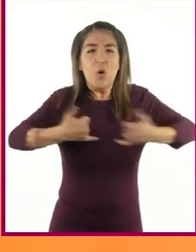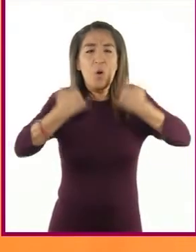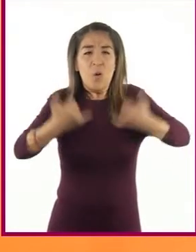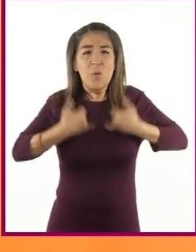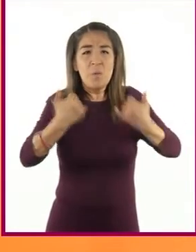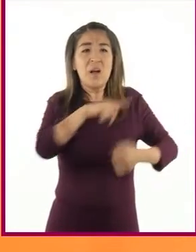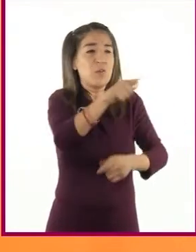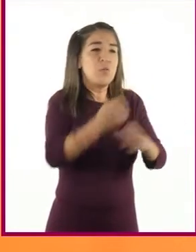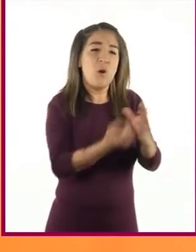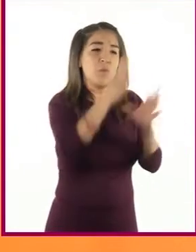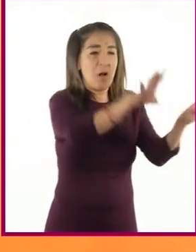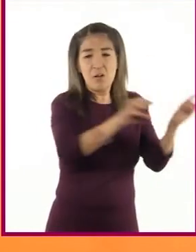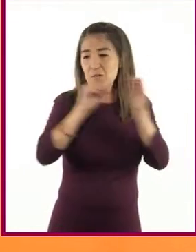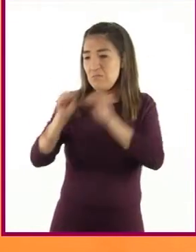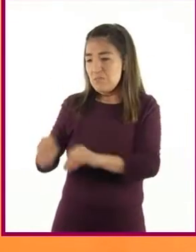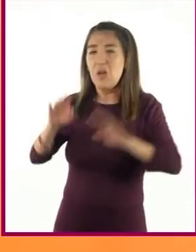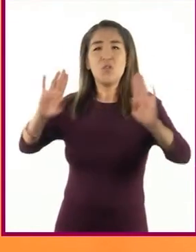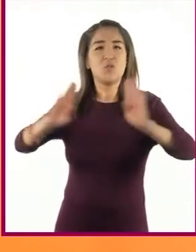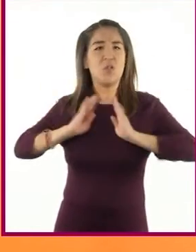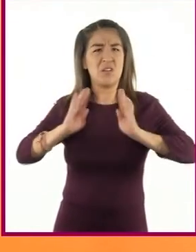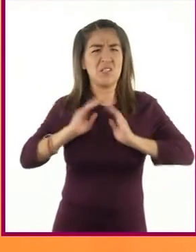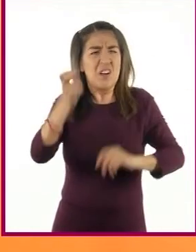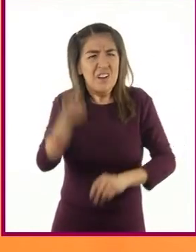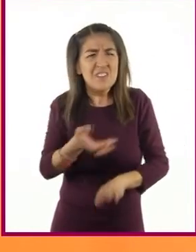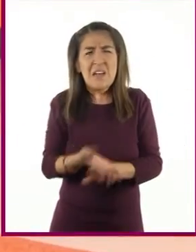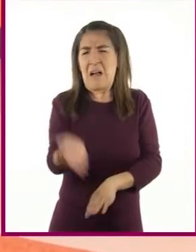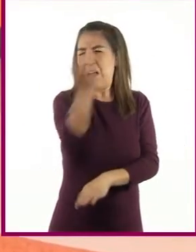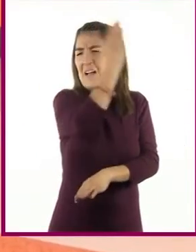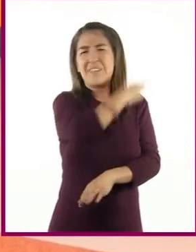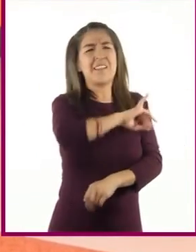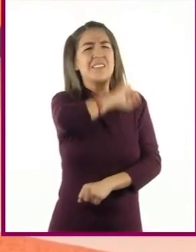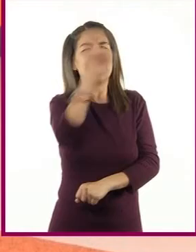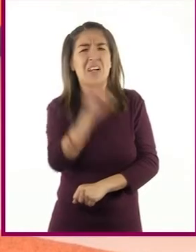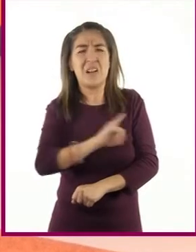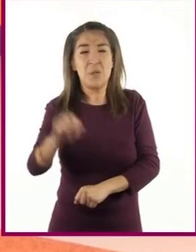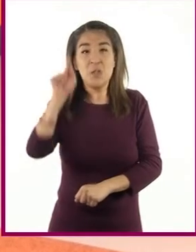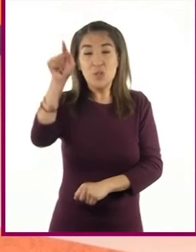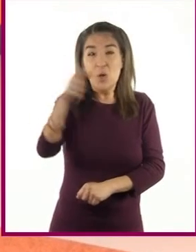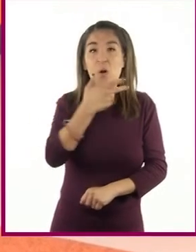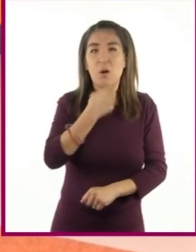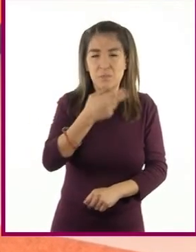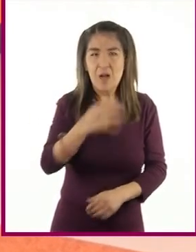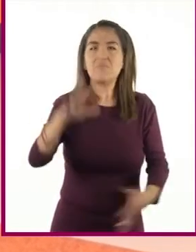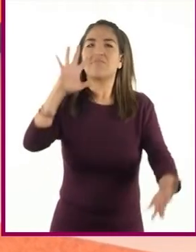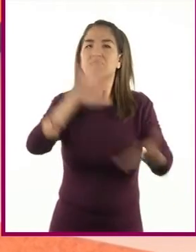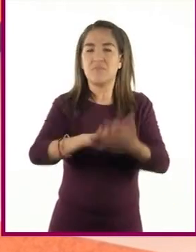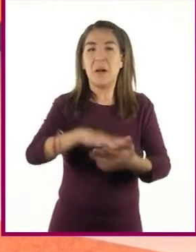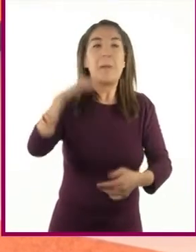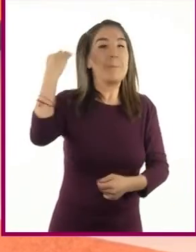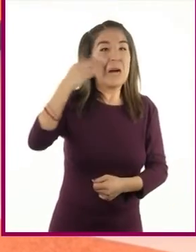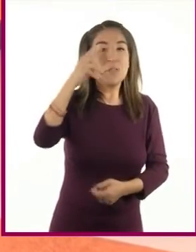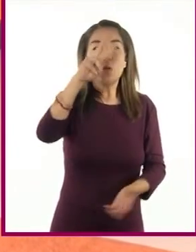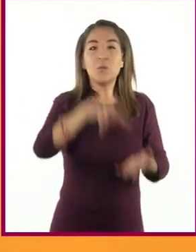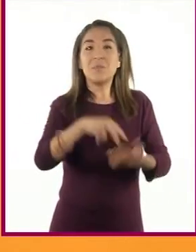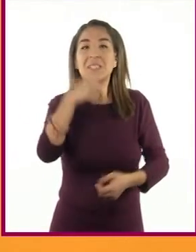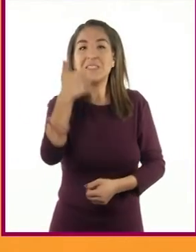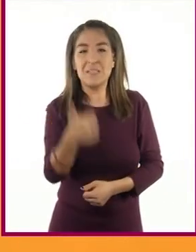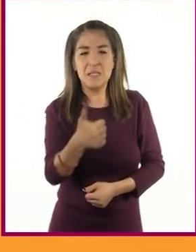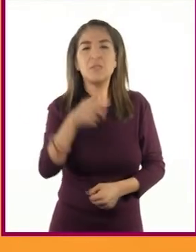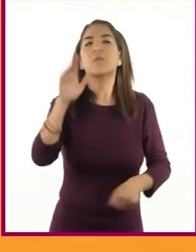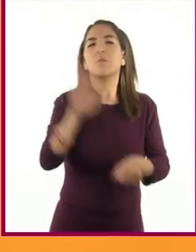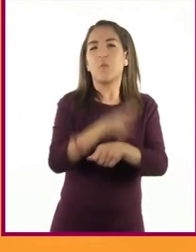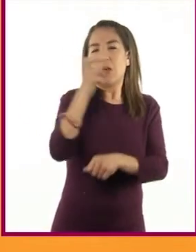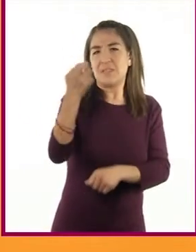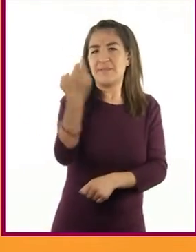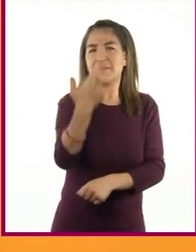conflicto armado. Esto no había ocurrido antes. Lubanga fue detenido en marzo de 2006 por